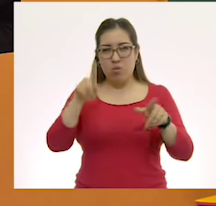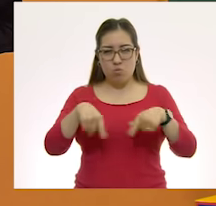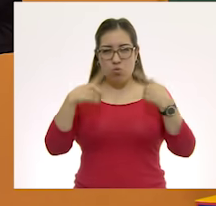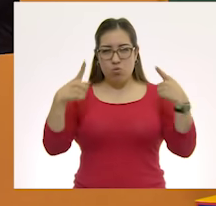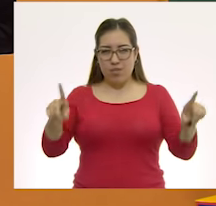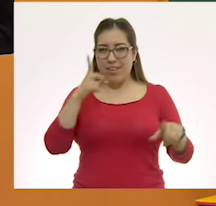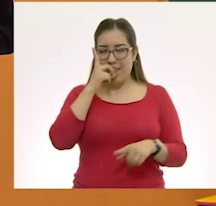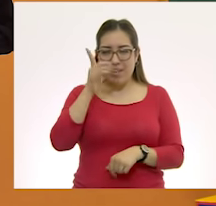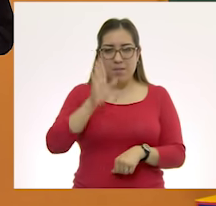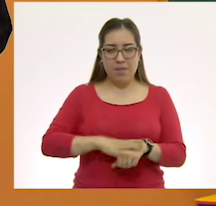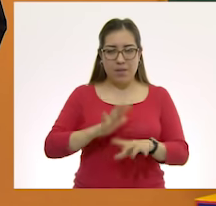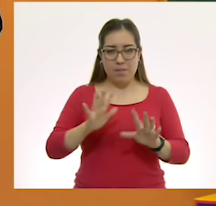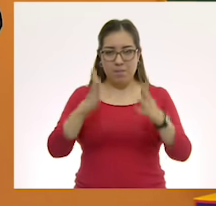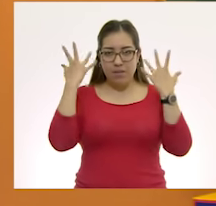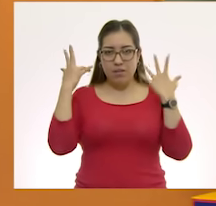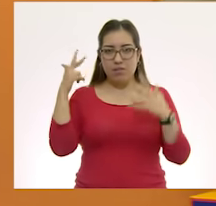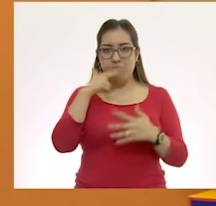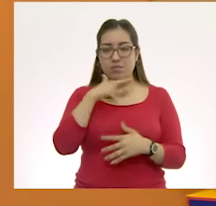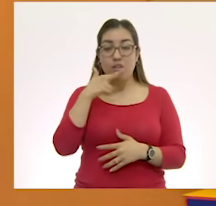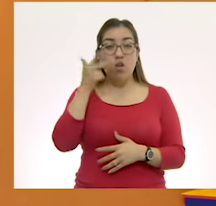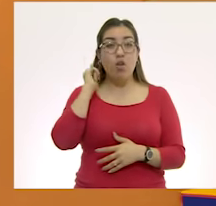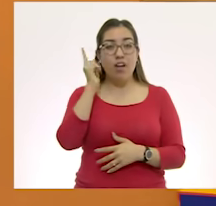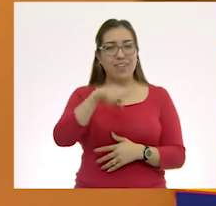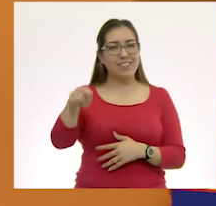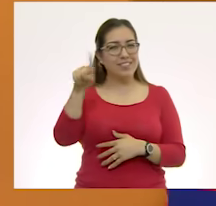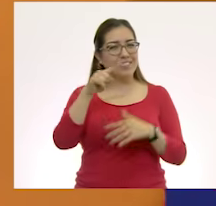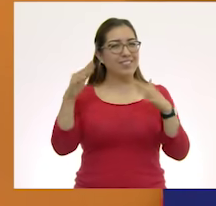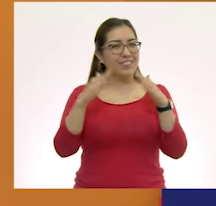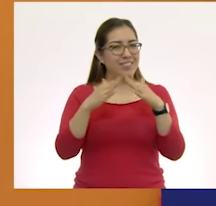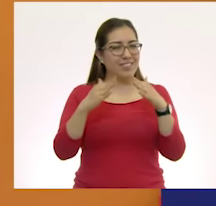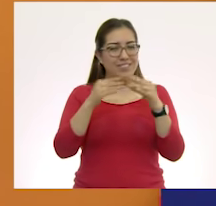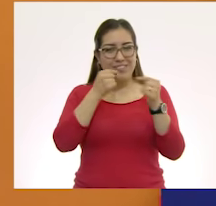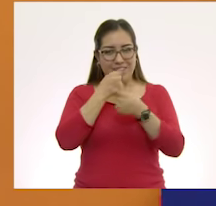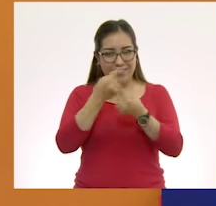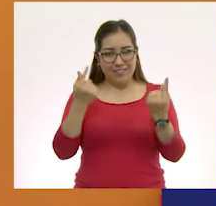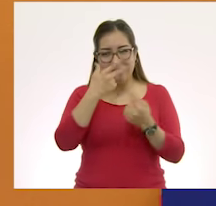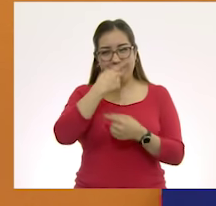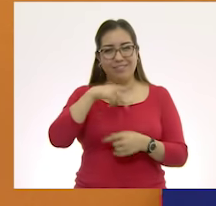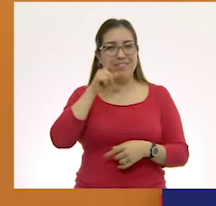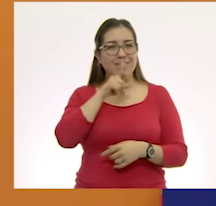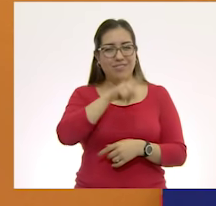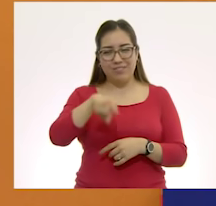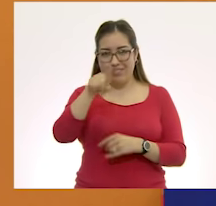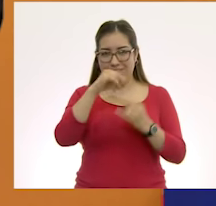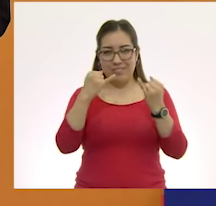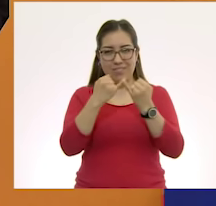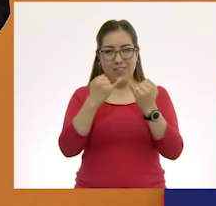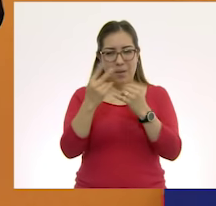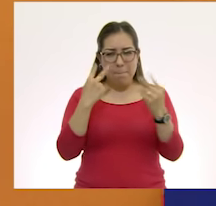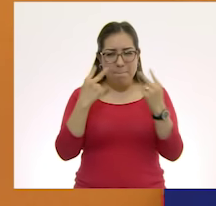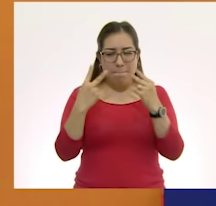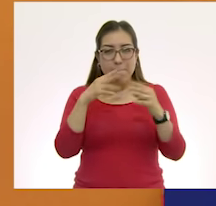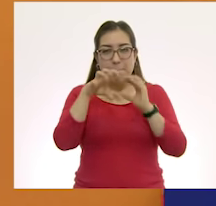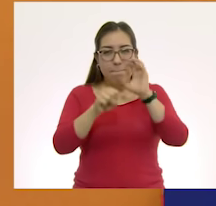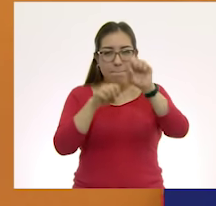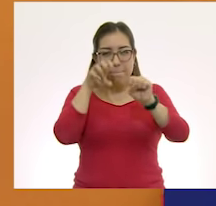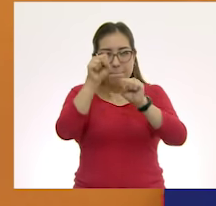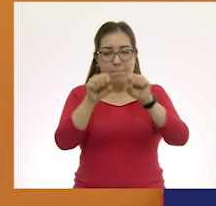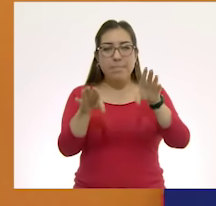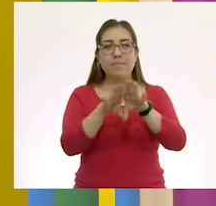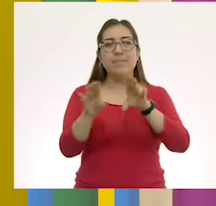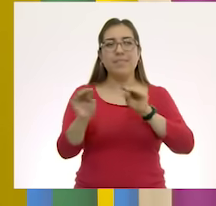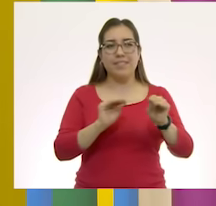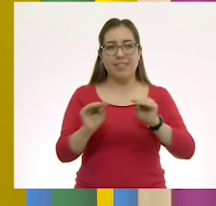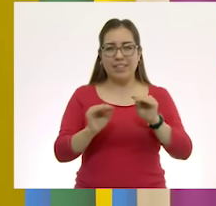eran rápidos. Así es. ¿Sí? Espero que allá en casa los niños y niñas hayan logrado identificar estos movimientos. Seguramente